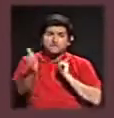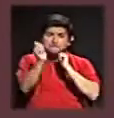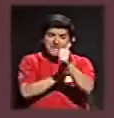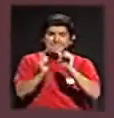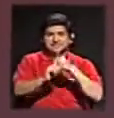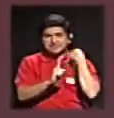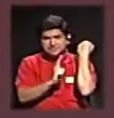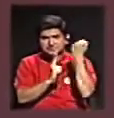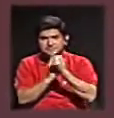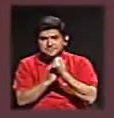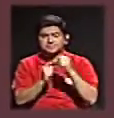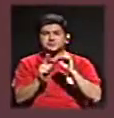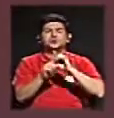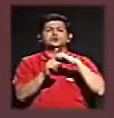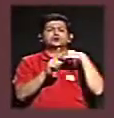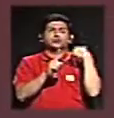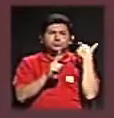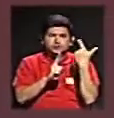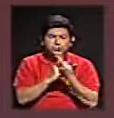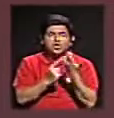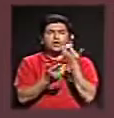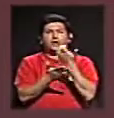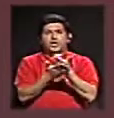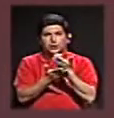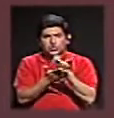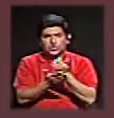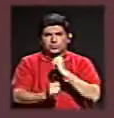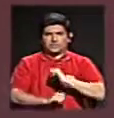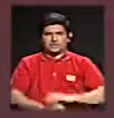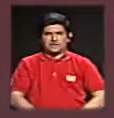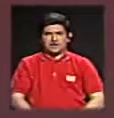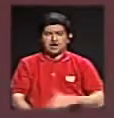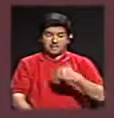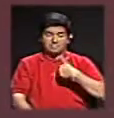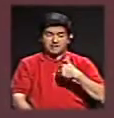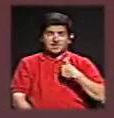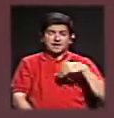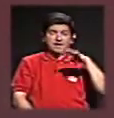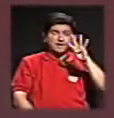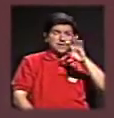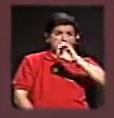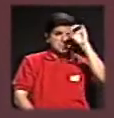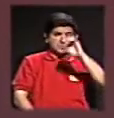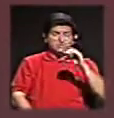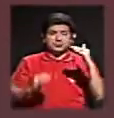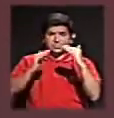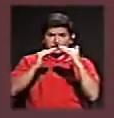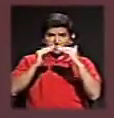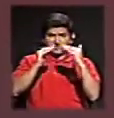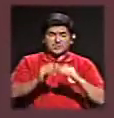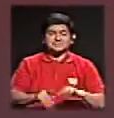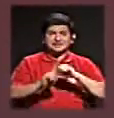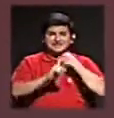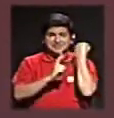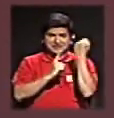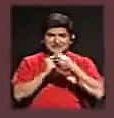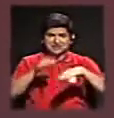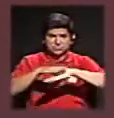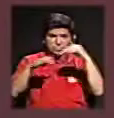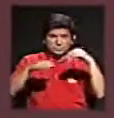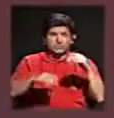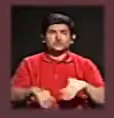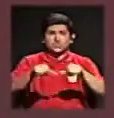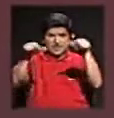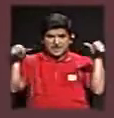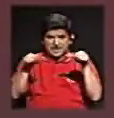situación social y económica que tiene a 40% de los hogares en condición de exclusión, es lograr